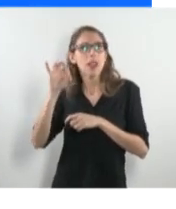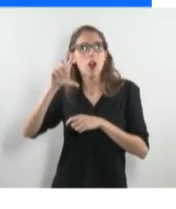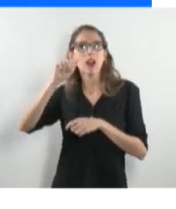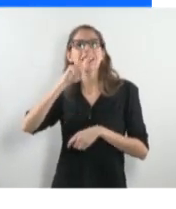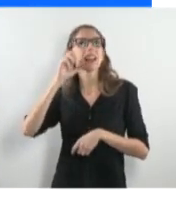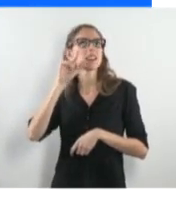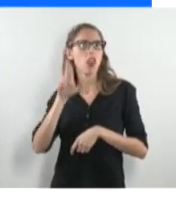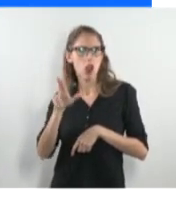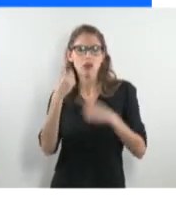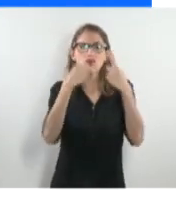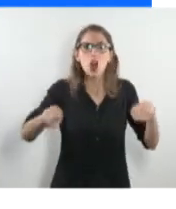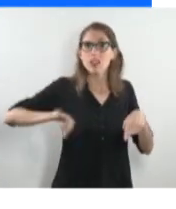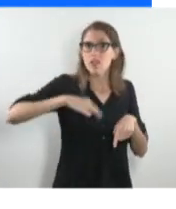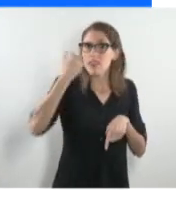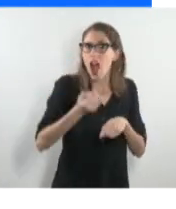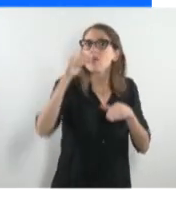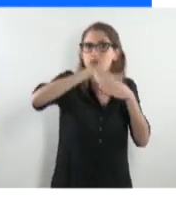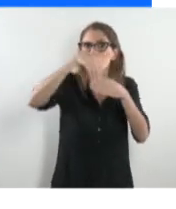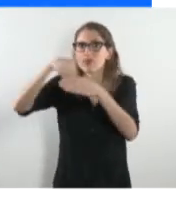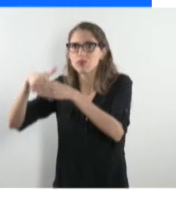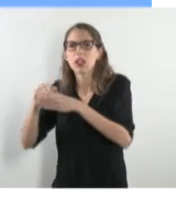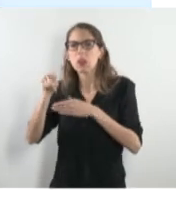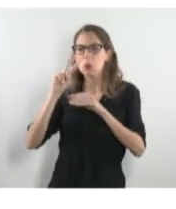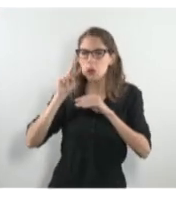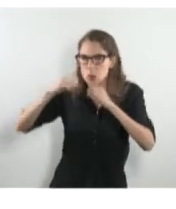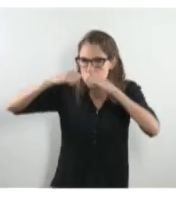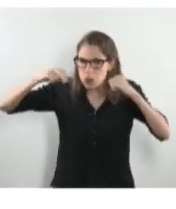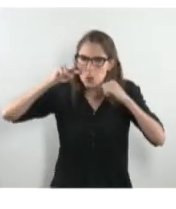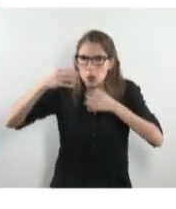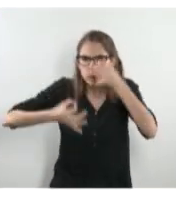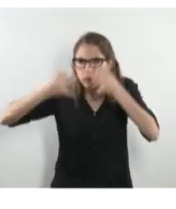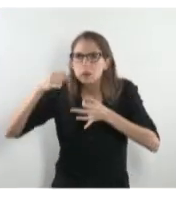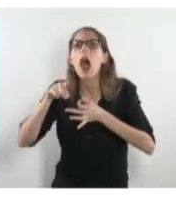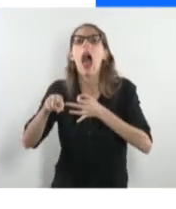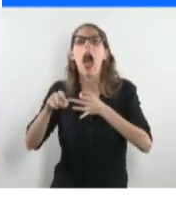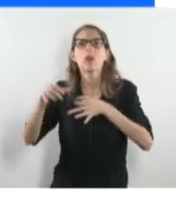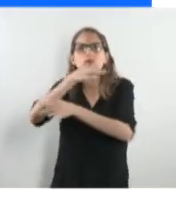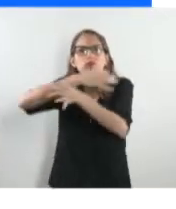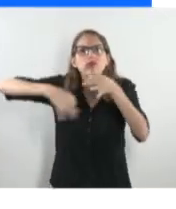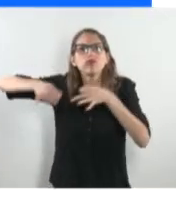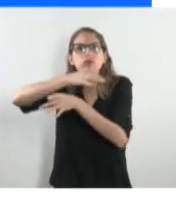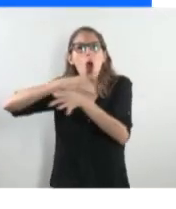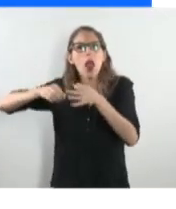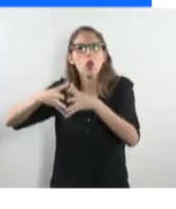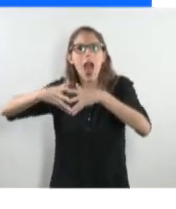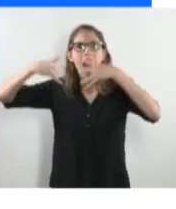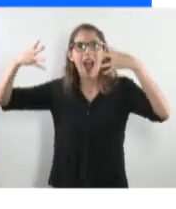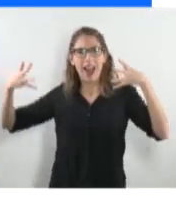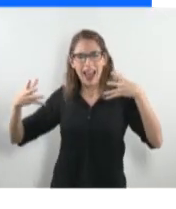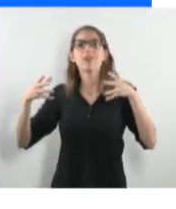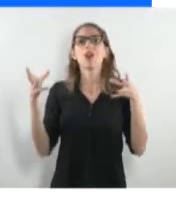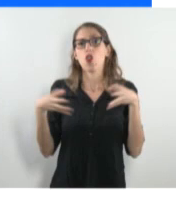vivos. Desde el punto de vista de su estructura química, las enzimas son grandes estructuras moleculares denominadas